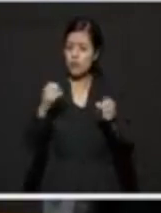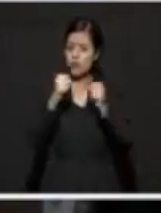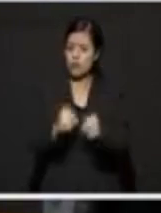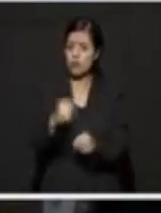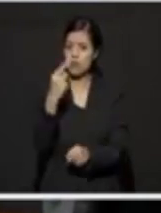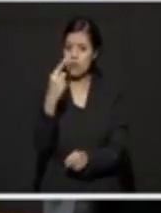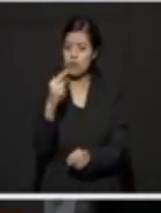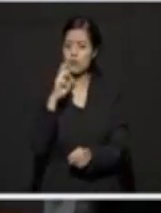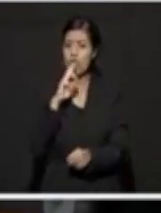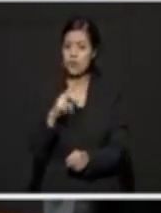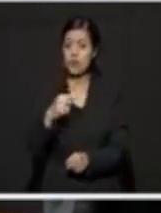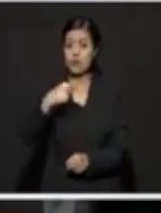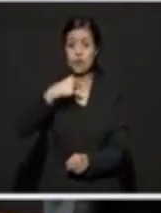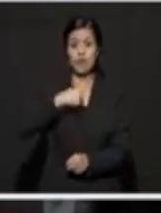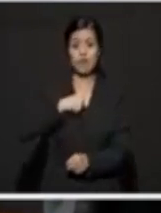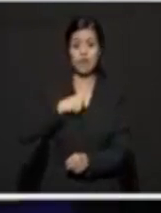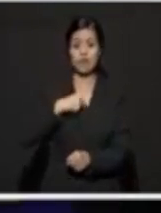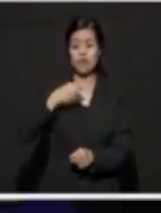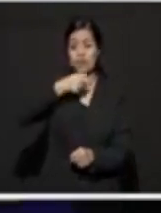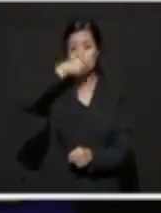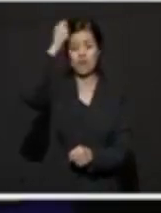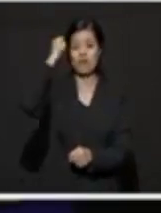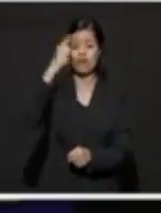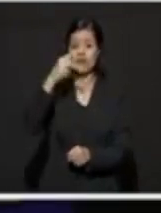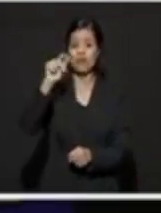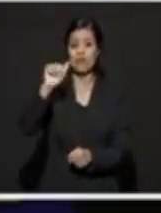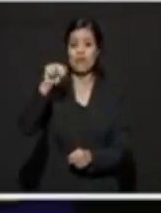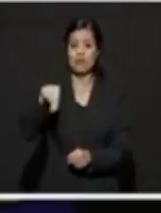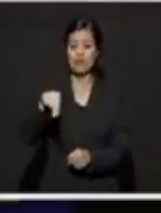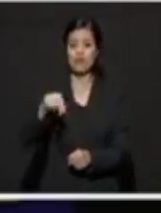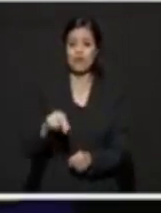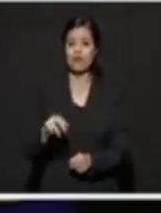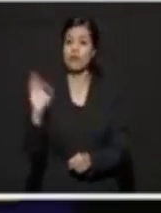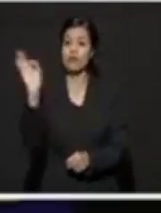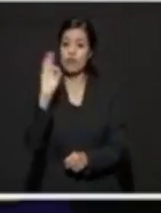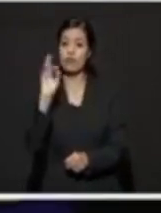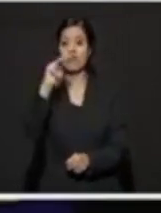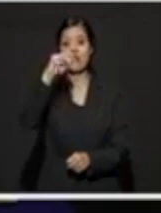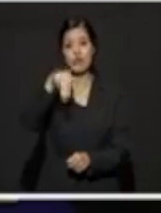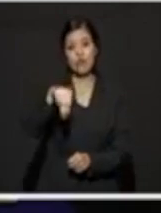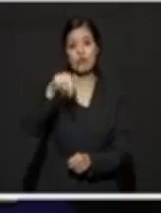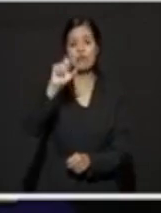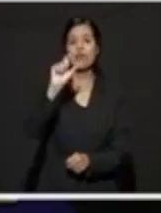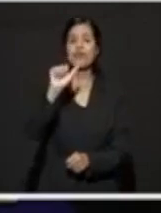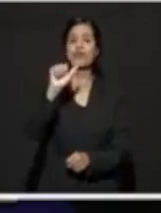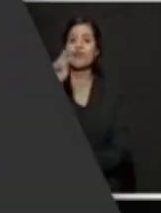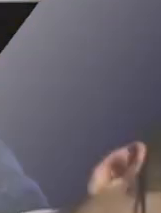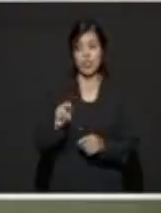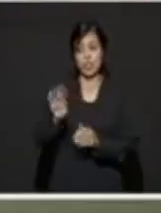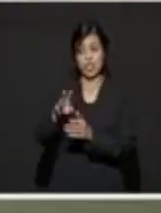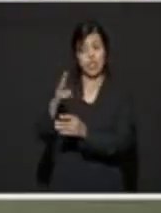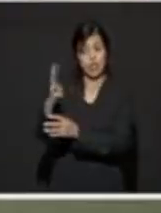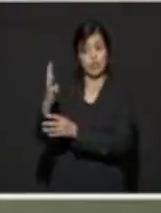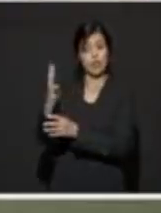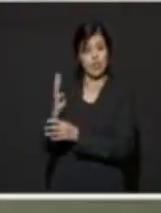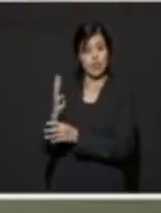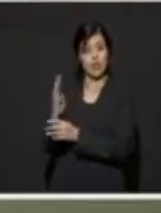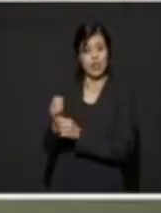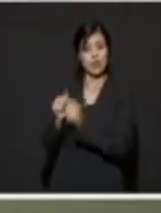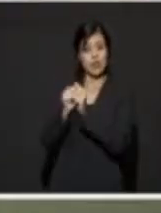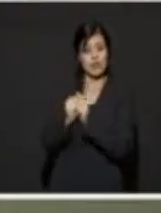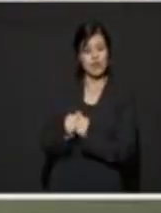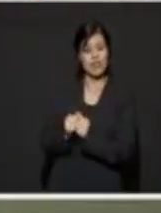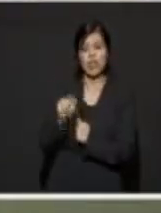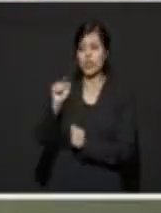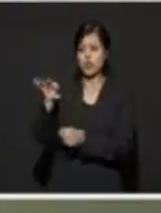Si yo no hubiera sido el candidato del PAN, pues probablemente lo habría sido Margarita. Y por supuesto que yo la hubiera apoyado. ¿Quién votarías? Pues